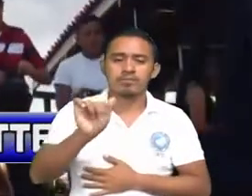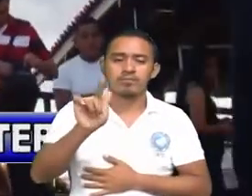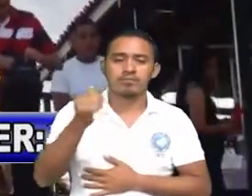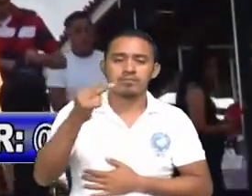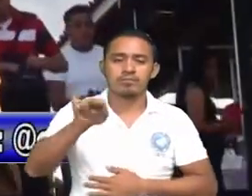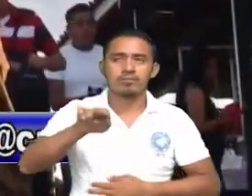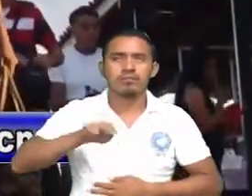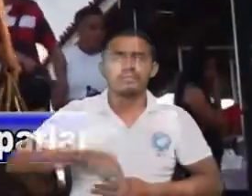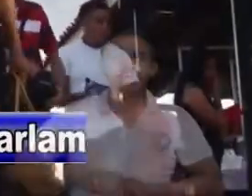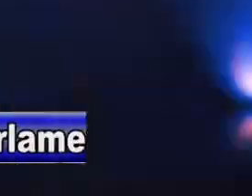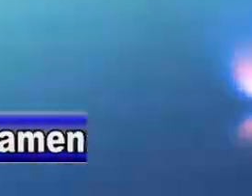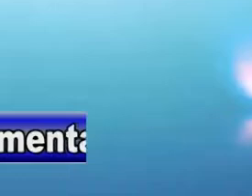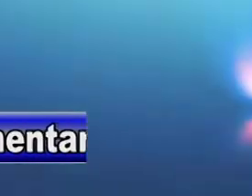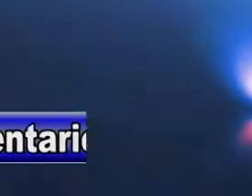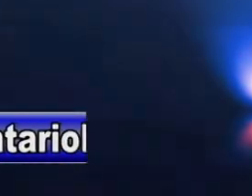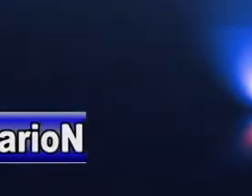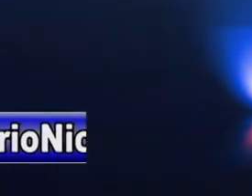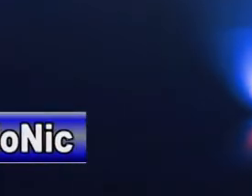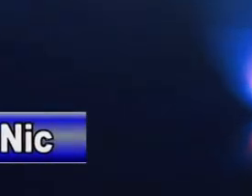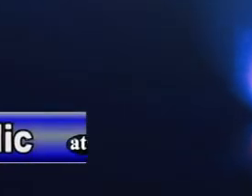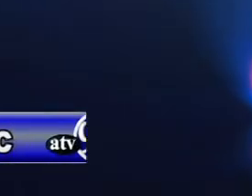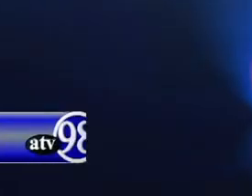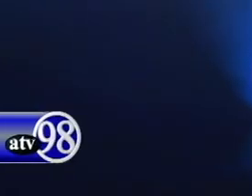Jonathan Castro.